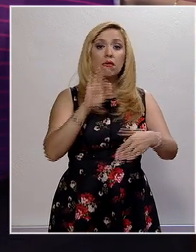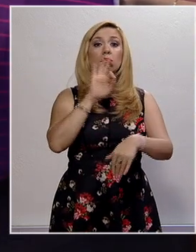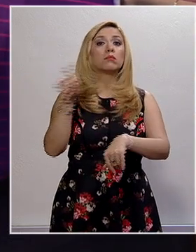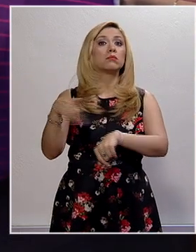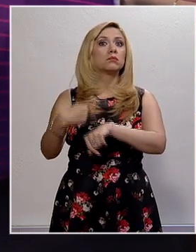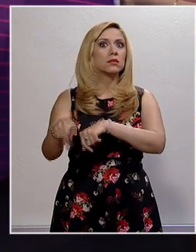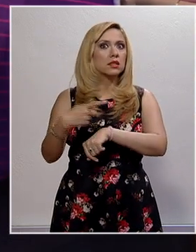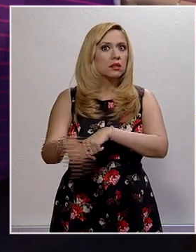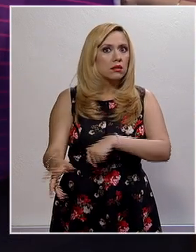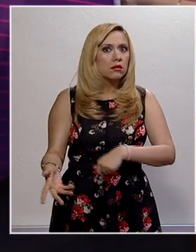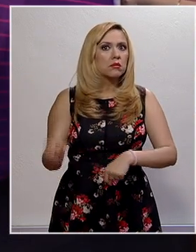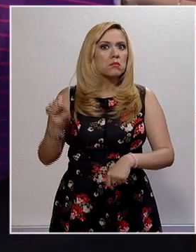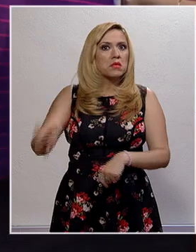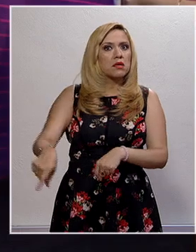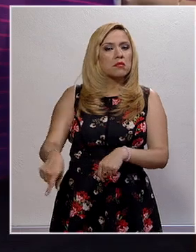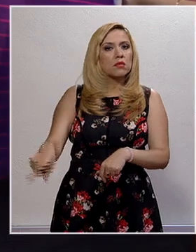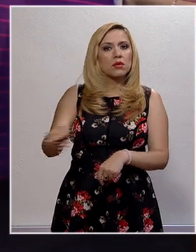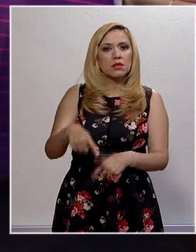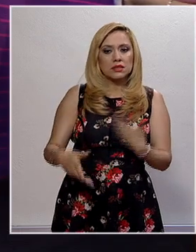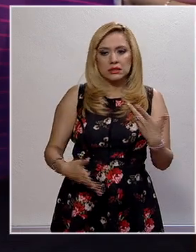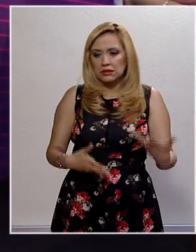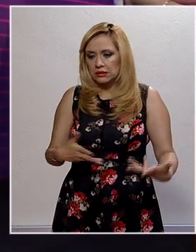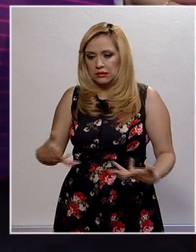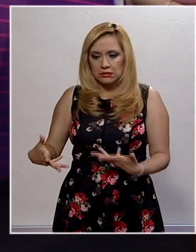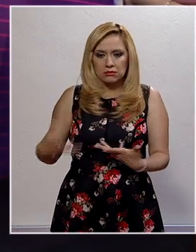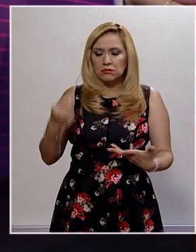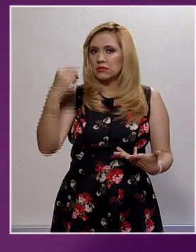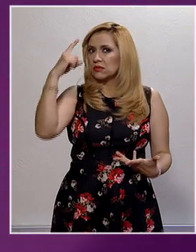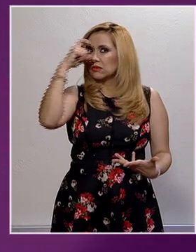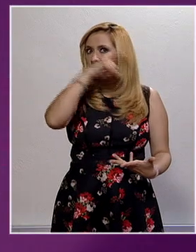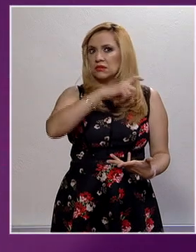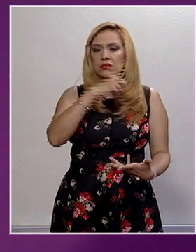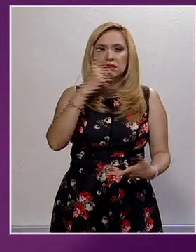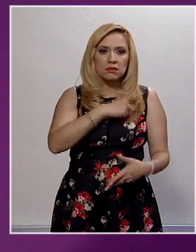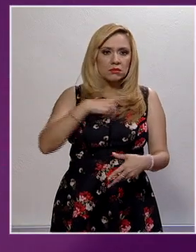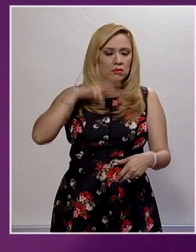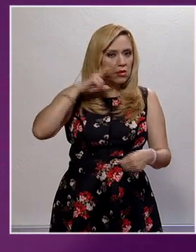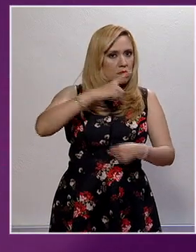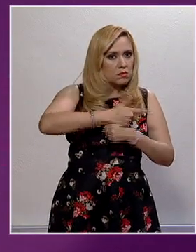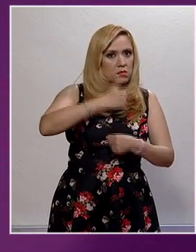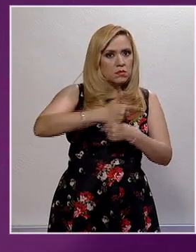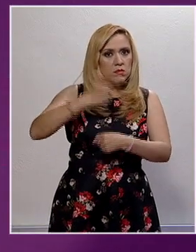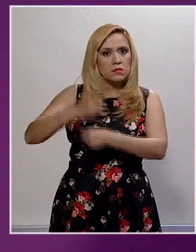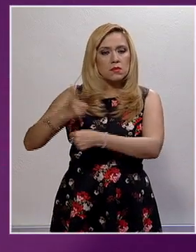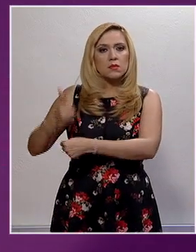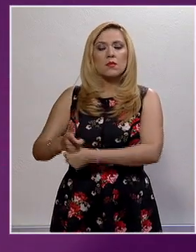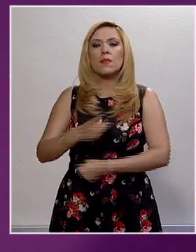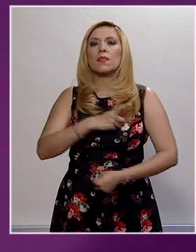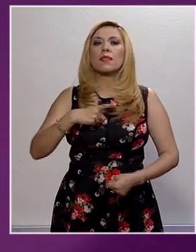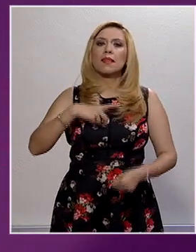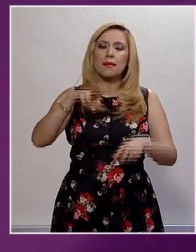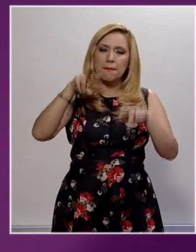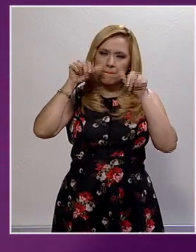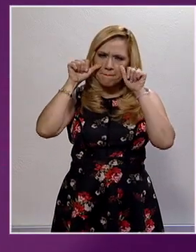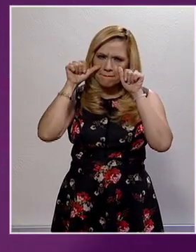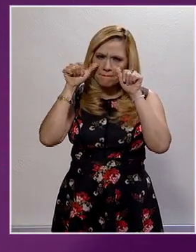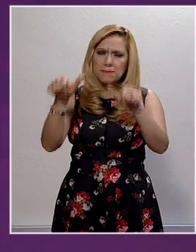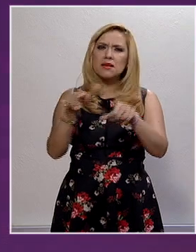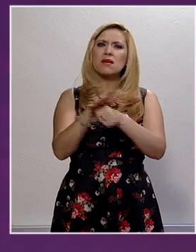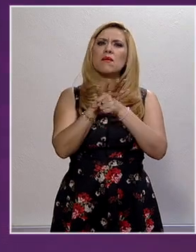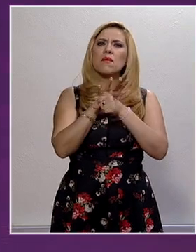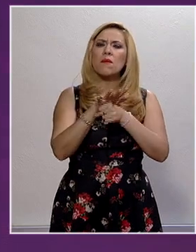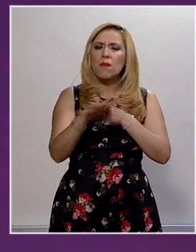en el mismo trabajo que ellos hacen hay muchos retos que hay que reconocer y hay que también escucharlos a ellos y ver cuáles